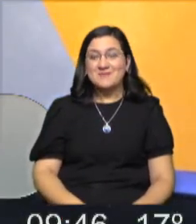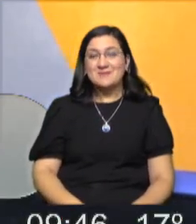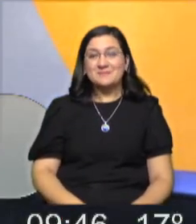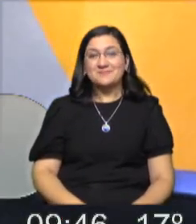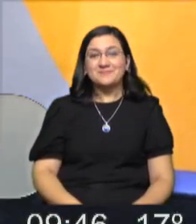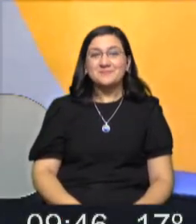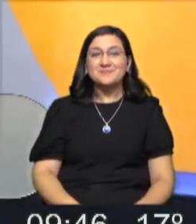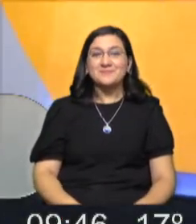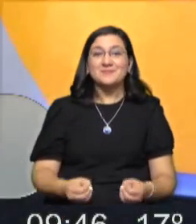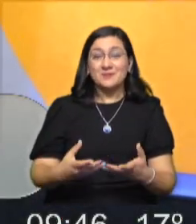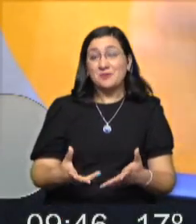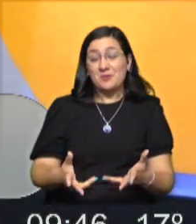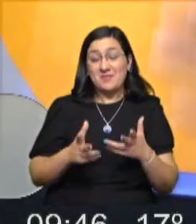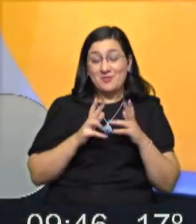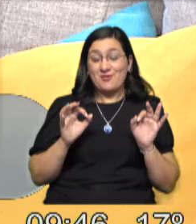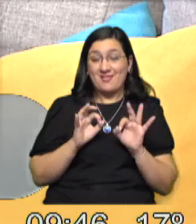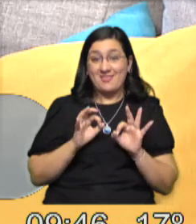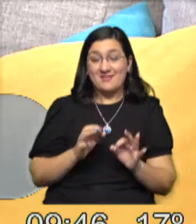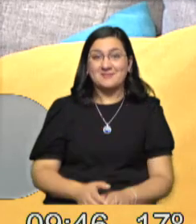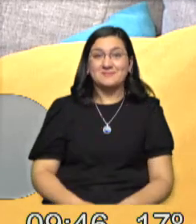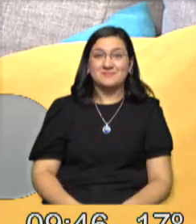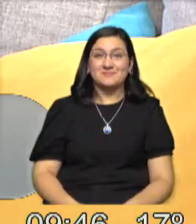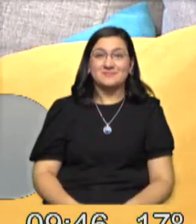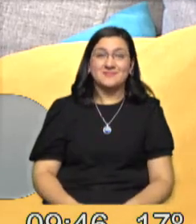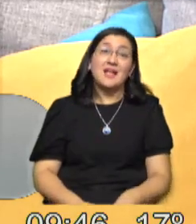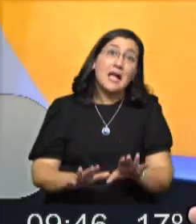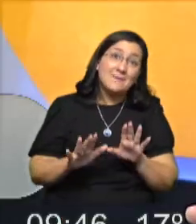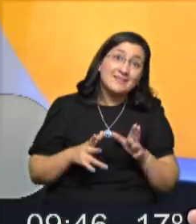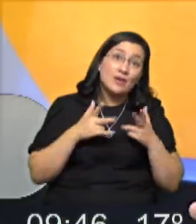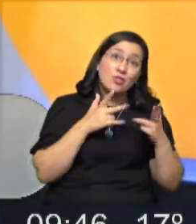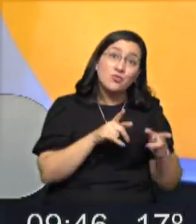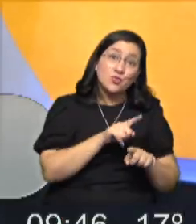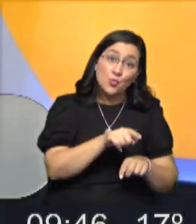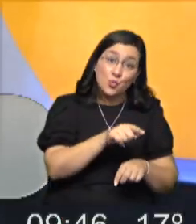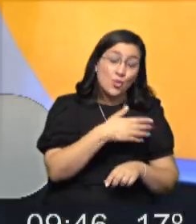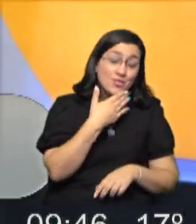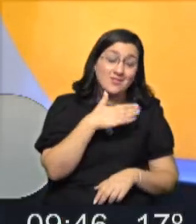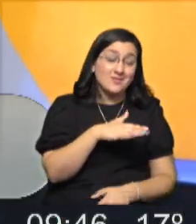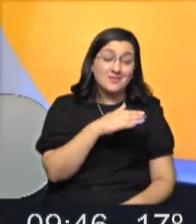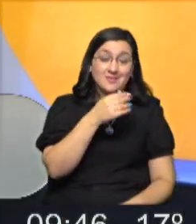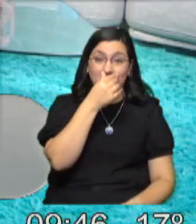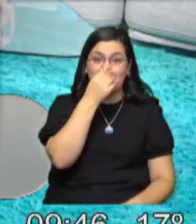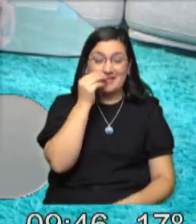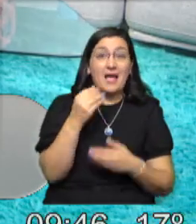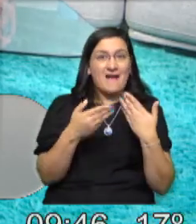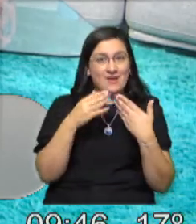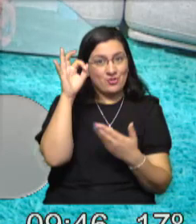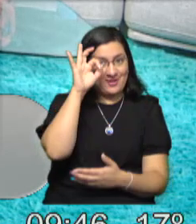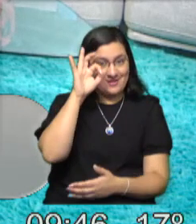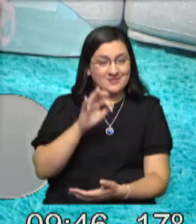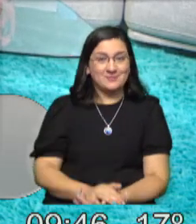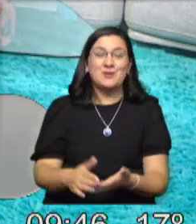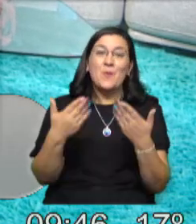Cosas que pasan. Por lo menos no me lo dijo. Digo, capaz que te lo dijo y no lo entendiste, Fito. Viste, capaz que fue eso. Eso puede ser. Yo creo puede que ser. Fue eso. Eso puede ser. Pero